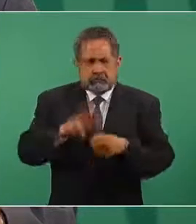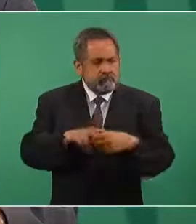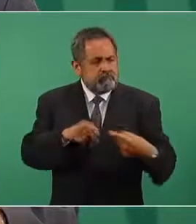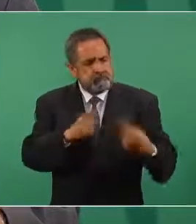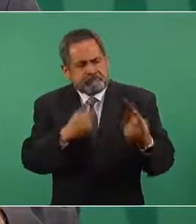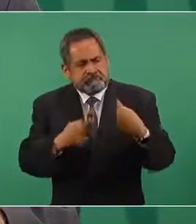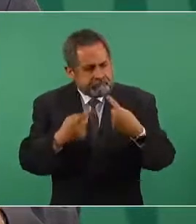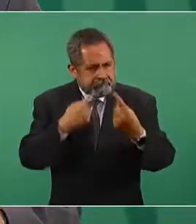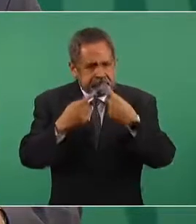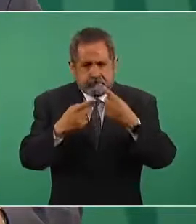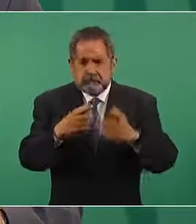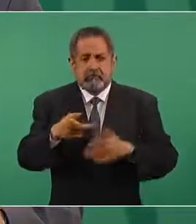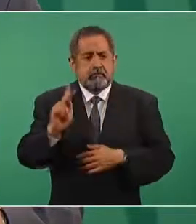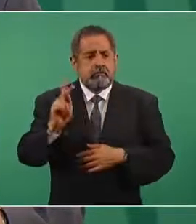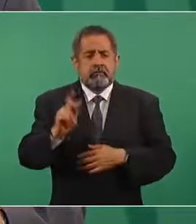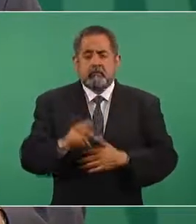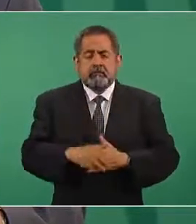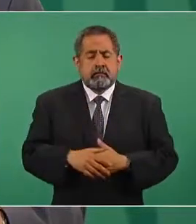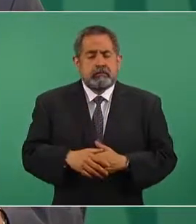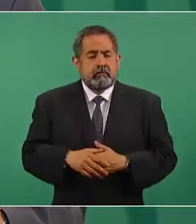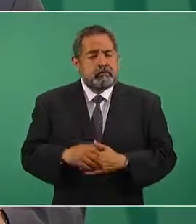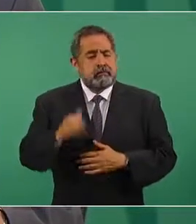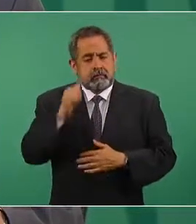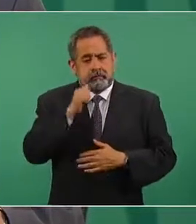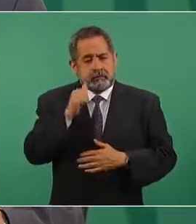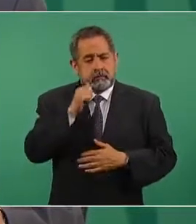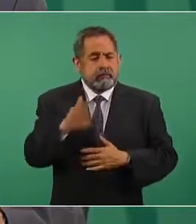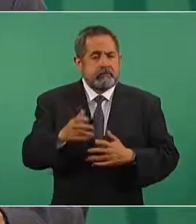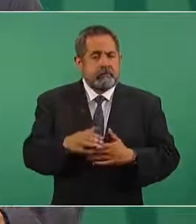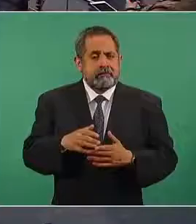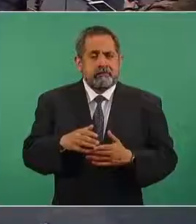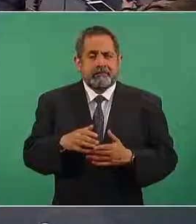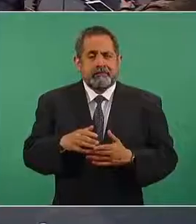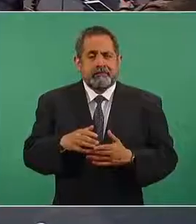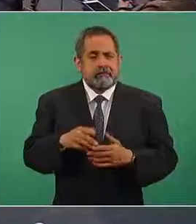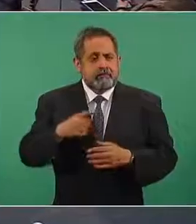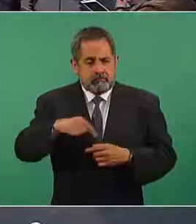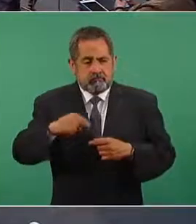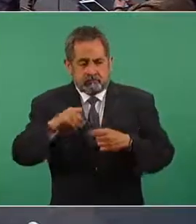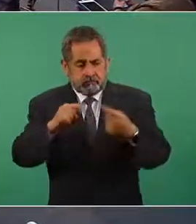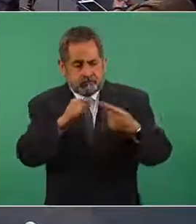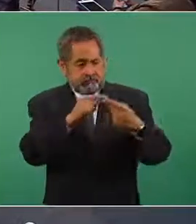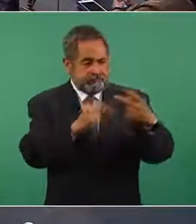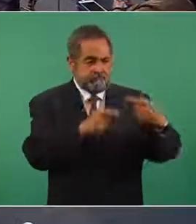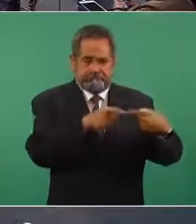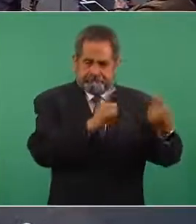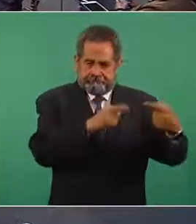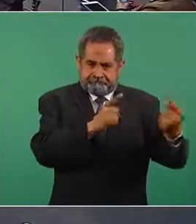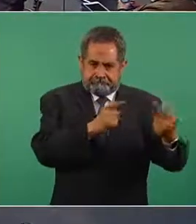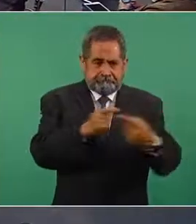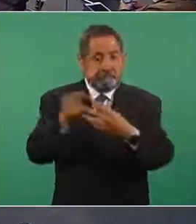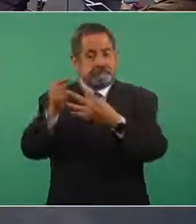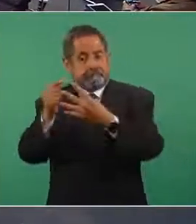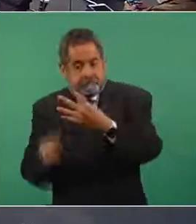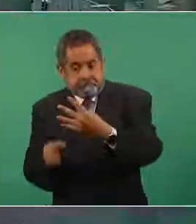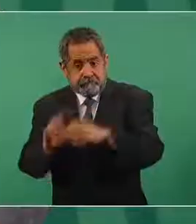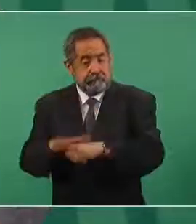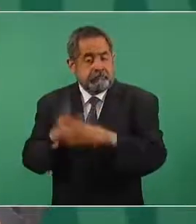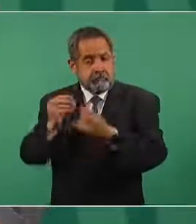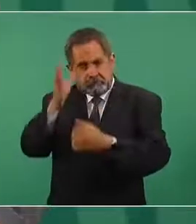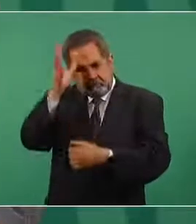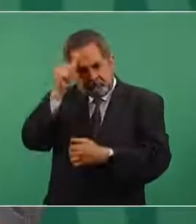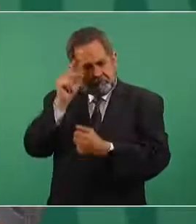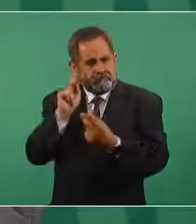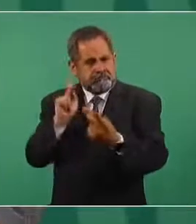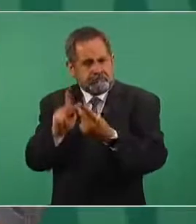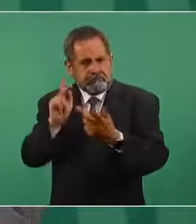pero son más las coincidencias. y vamos a ir hacia adelante. Okay.